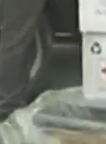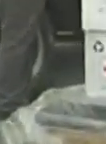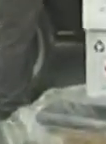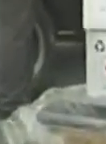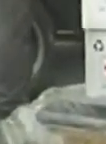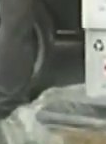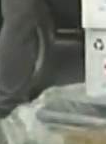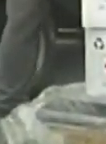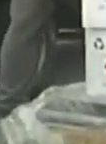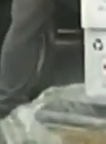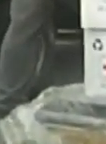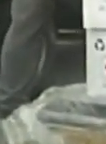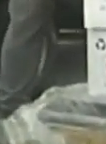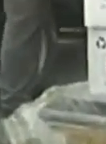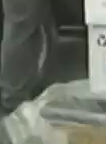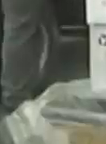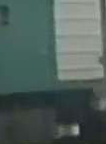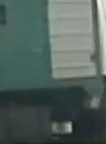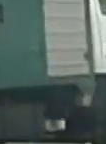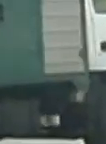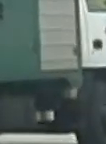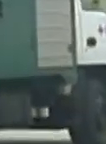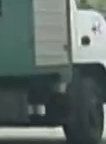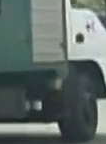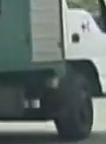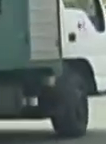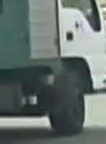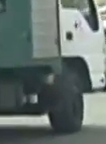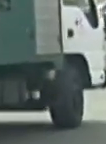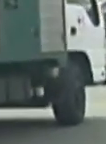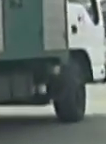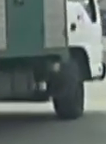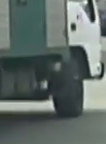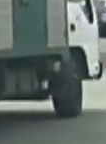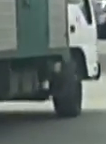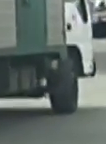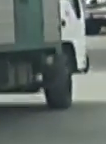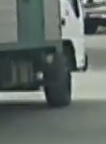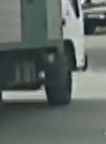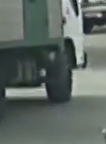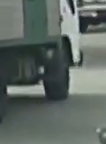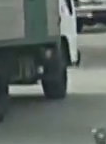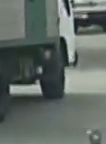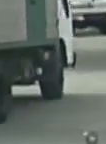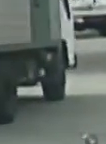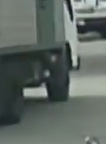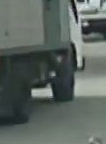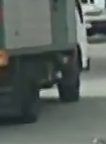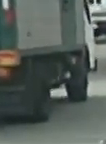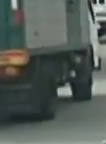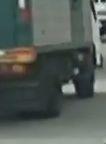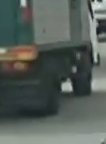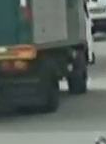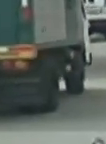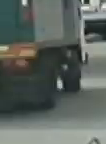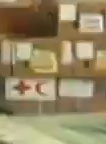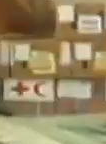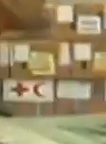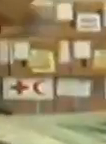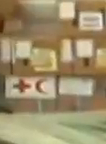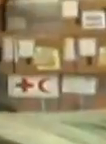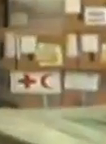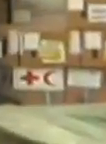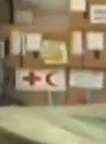En algunos de ellos como mecanismo de adquisición directa, y algunos de otros como mecanismo de asistencia técnica